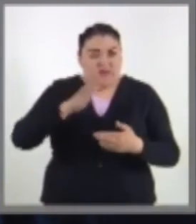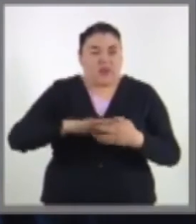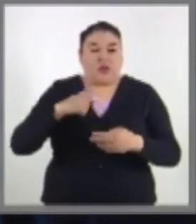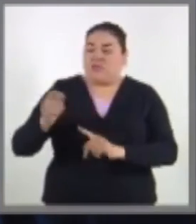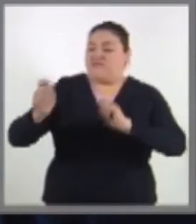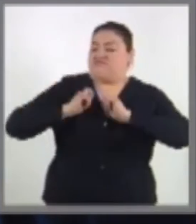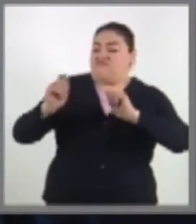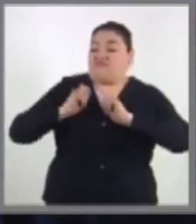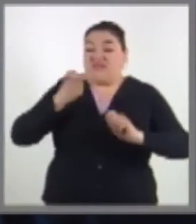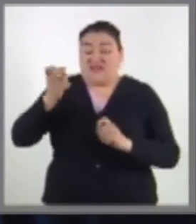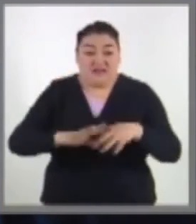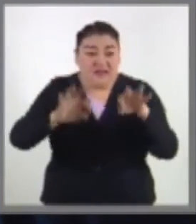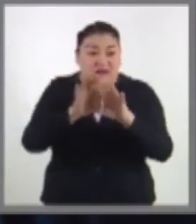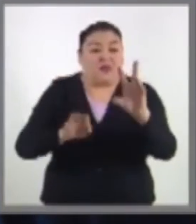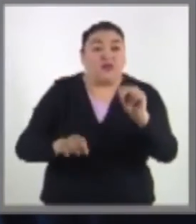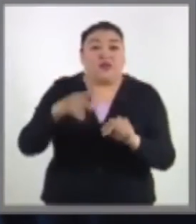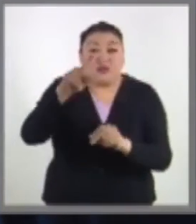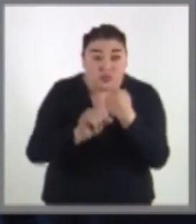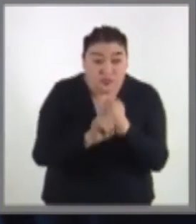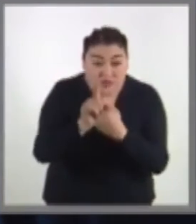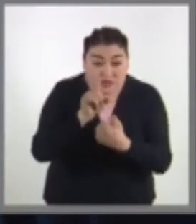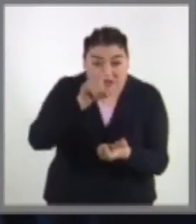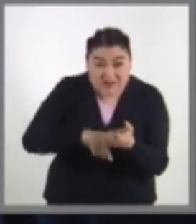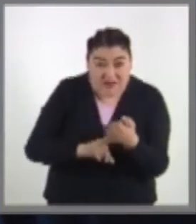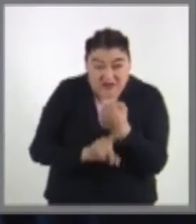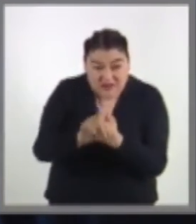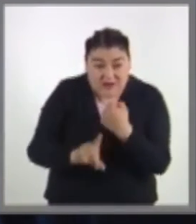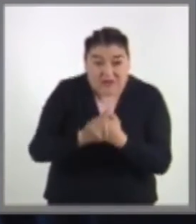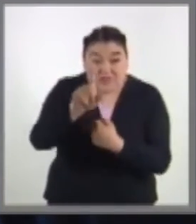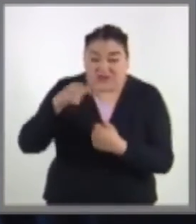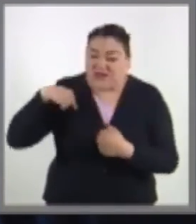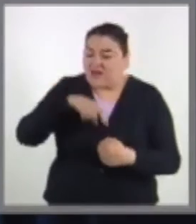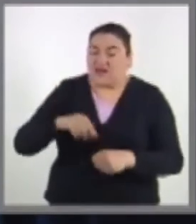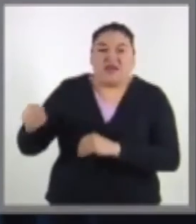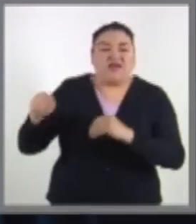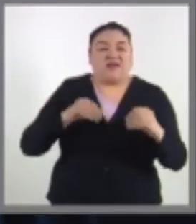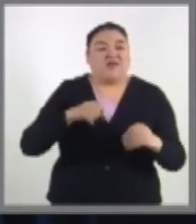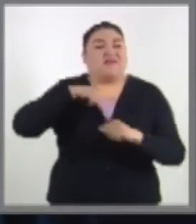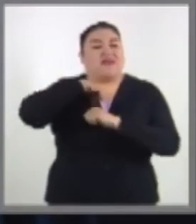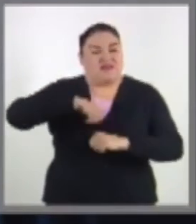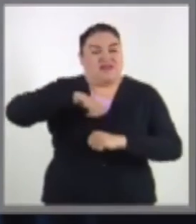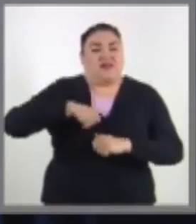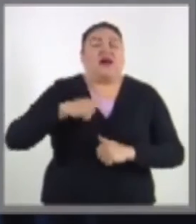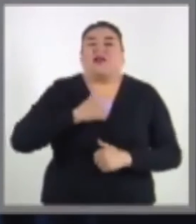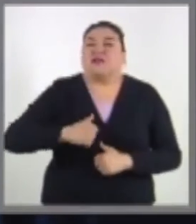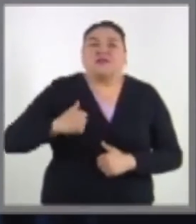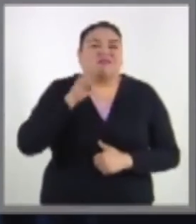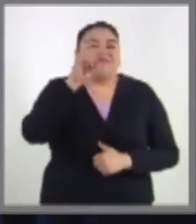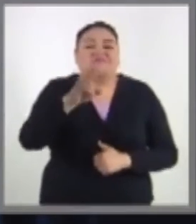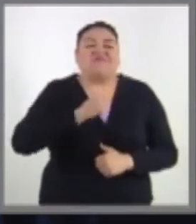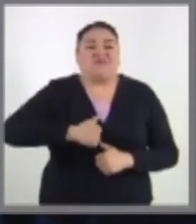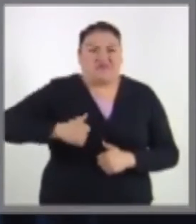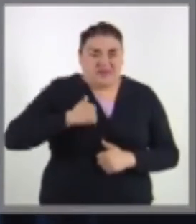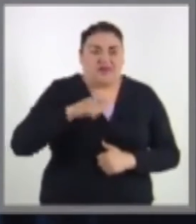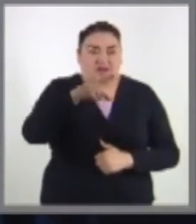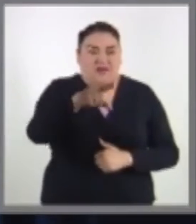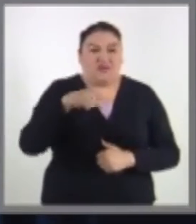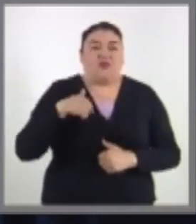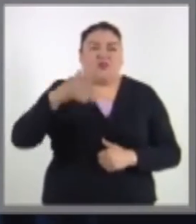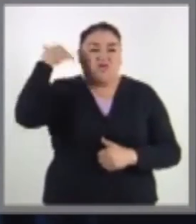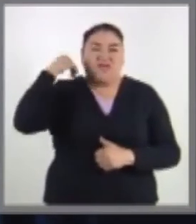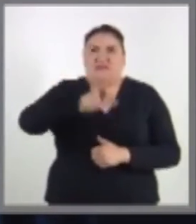que tienen. Sus problemas personales, internos, presidente, los trajo usted a la mesa directiva y lo lamento muchísimo. Su estatura,